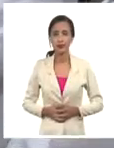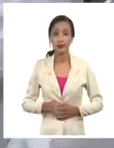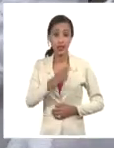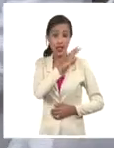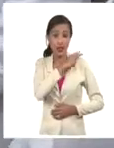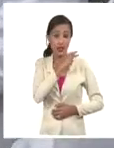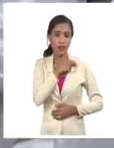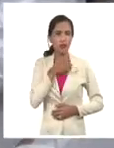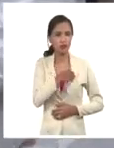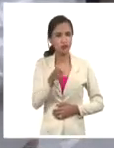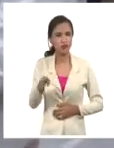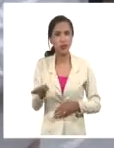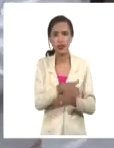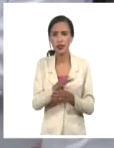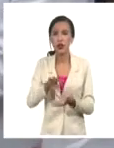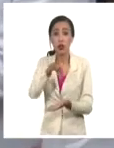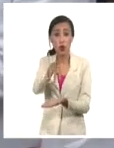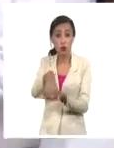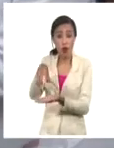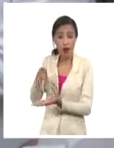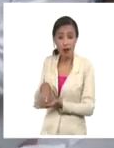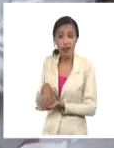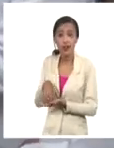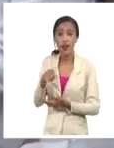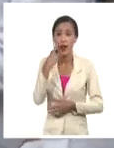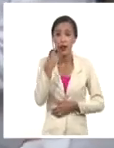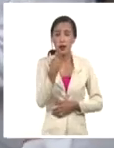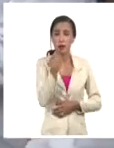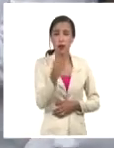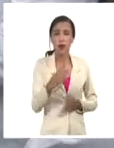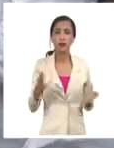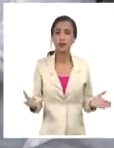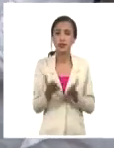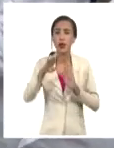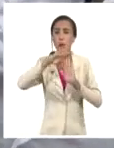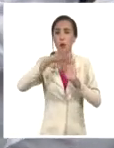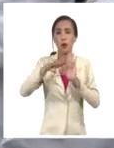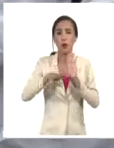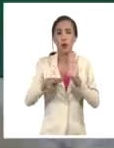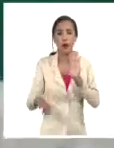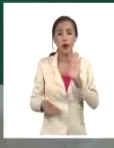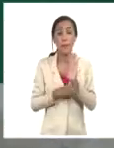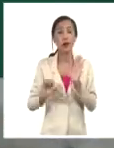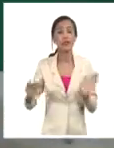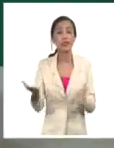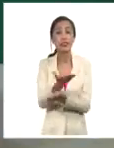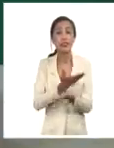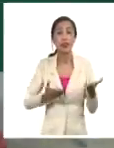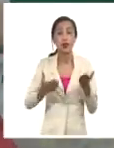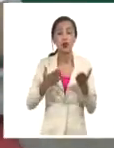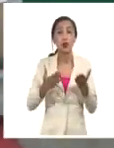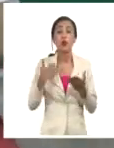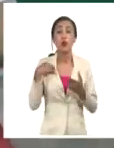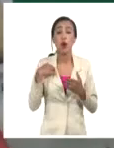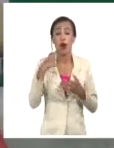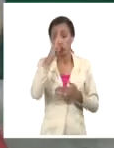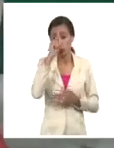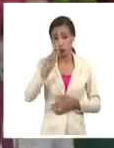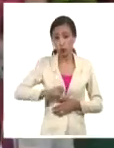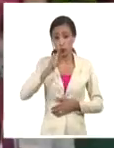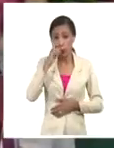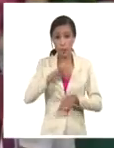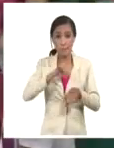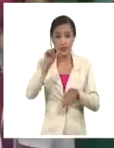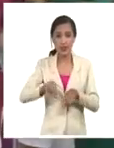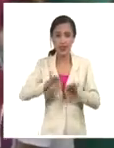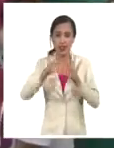mandatario recorrió diferentes áreas de la institución donde apreció los avances del programa e intercambió con doctores, pacientes y sus